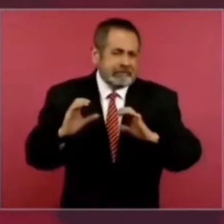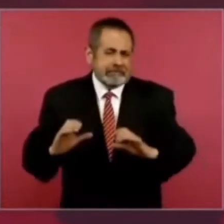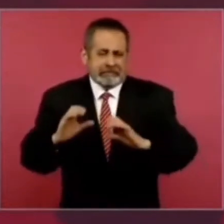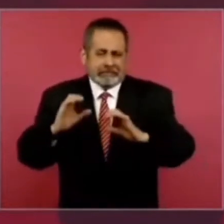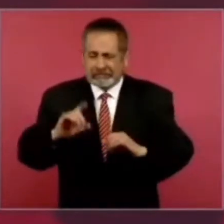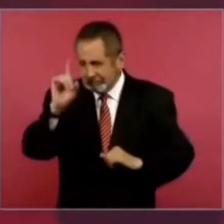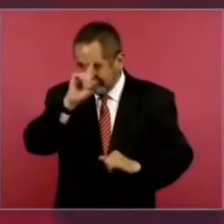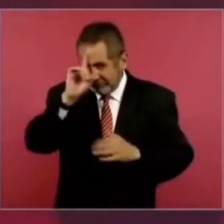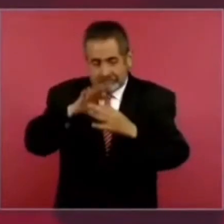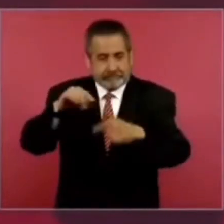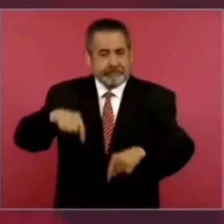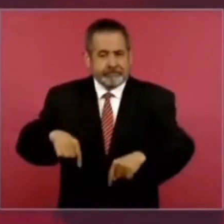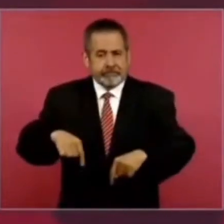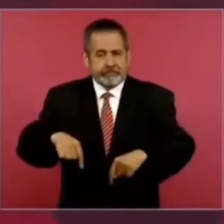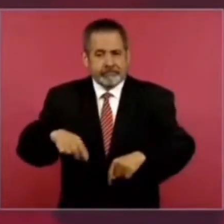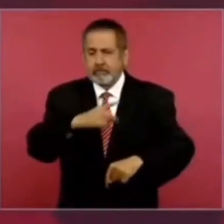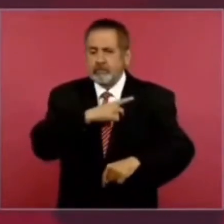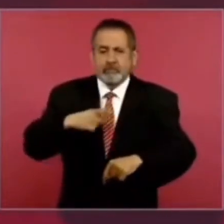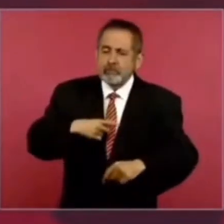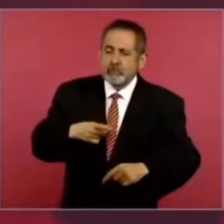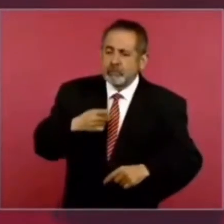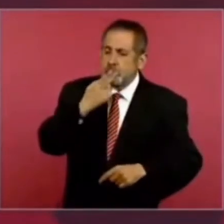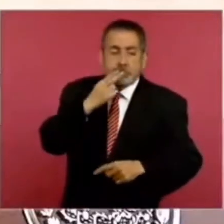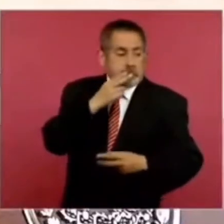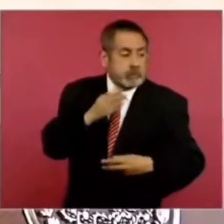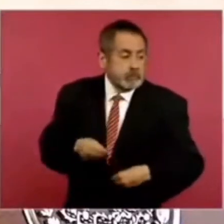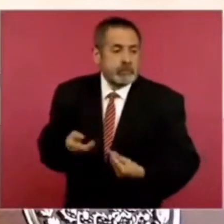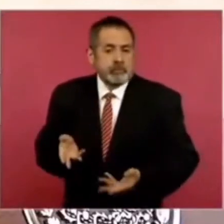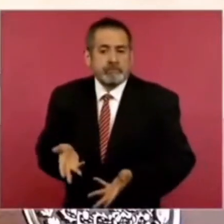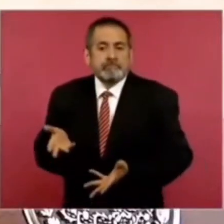el que no se estimule el consumo,